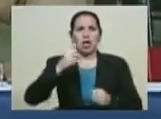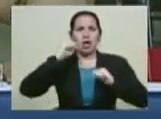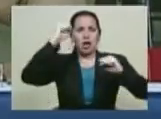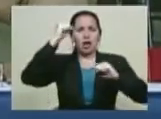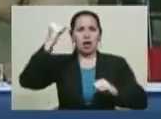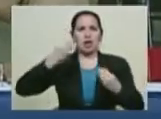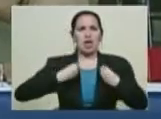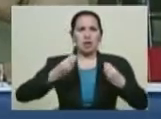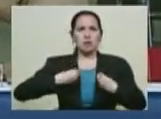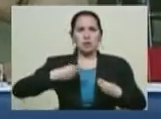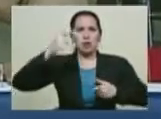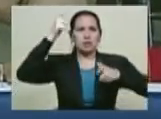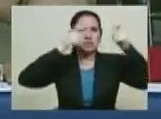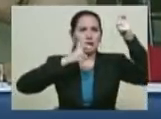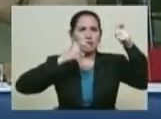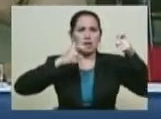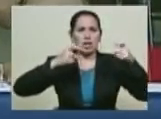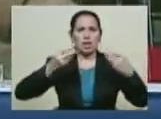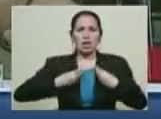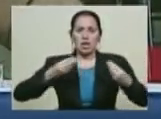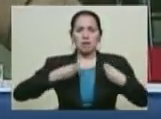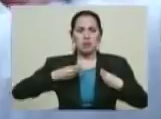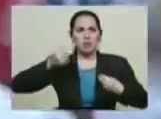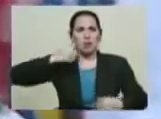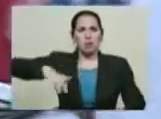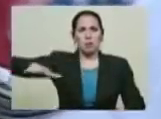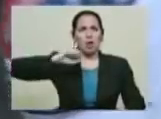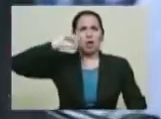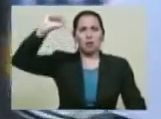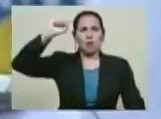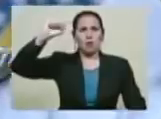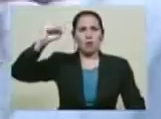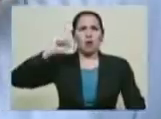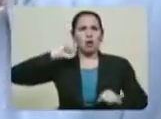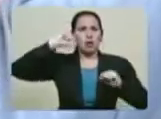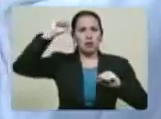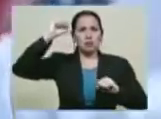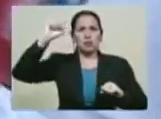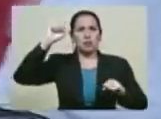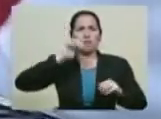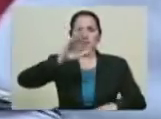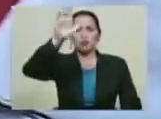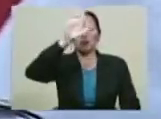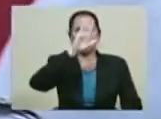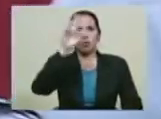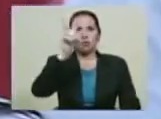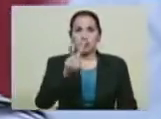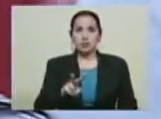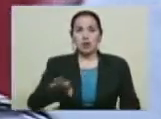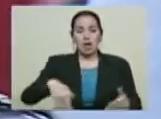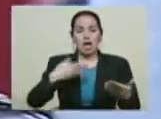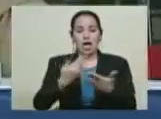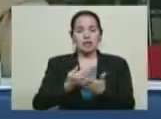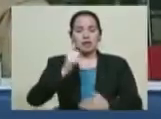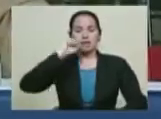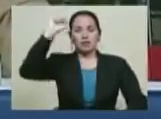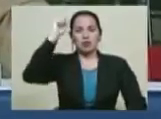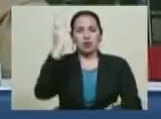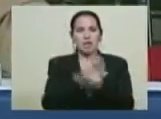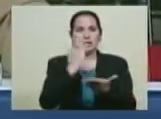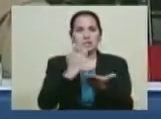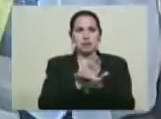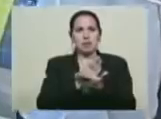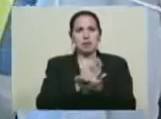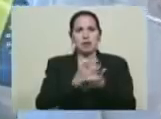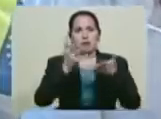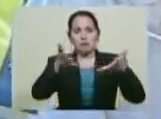Chávez! ¡Que viva el pueblo! ¡Que viva el futuro de Venezuela! ¡Hasta la victoria siempre!